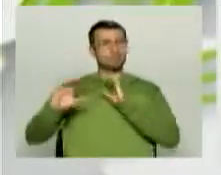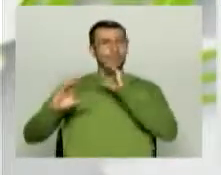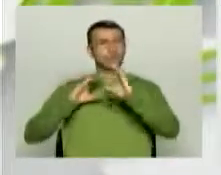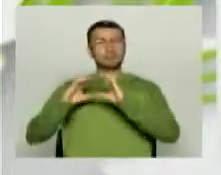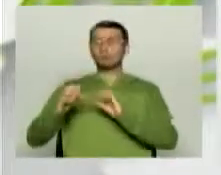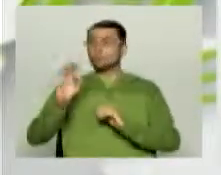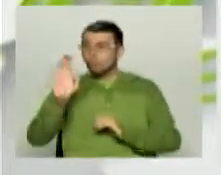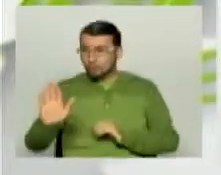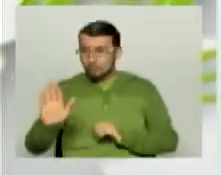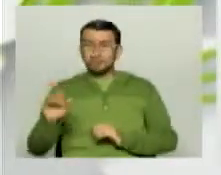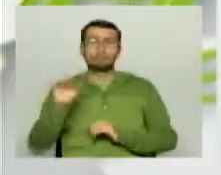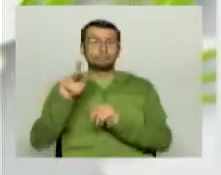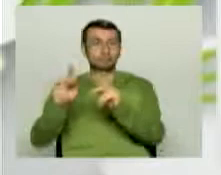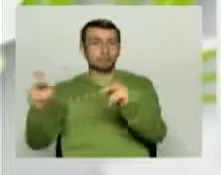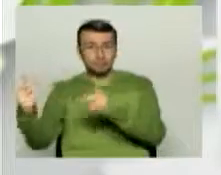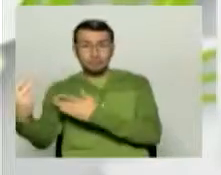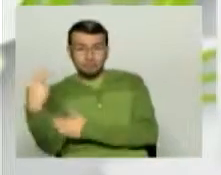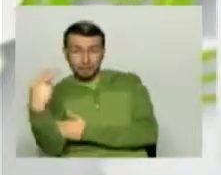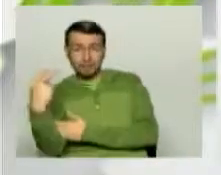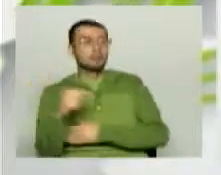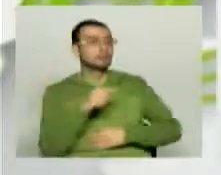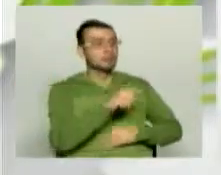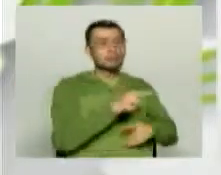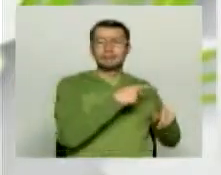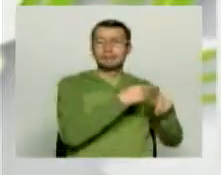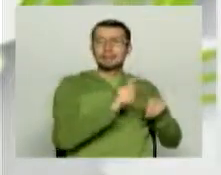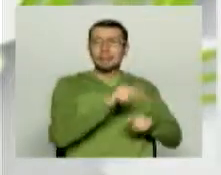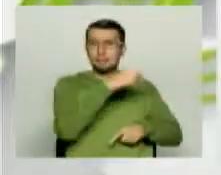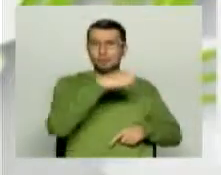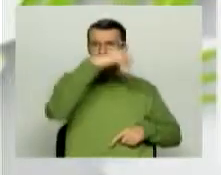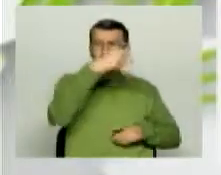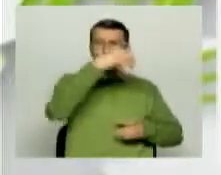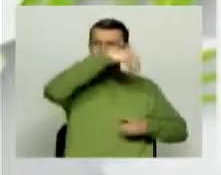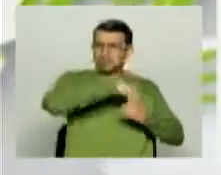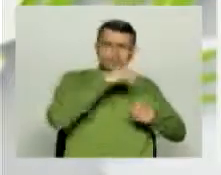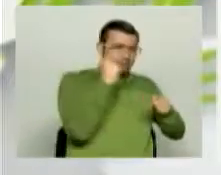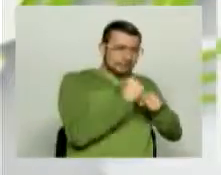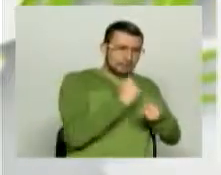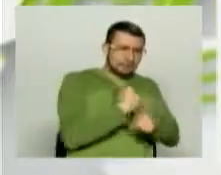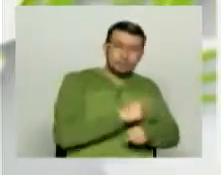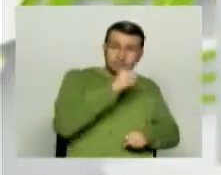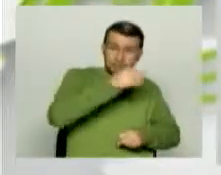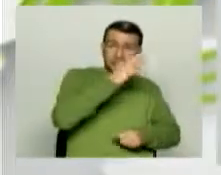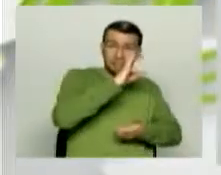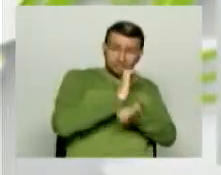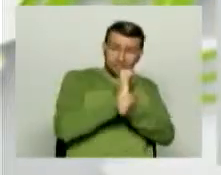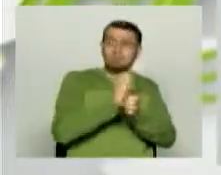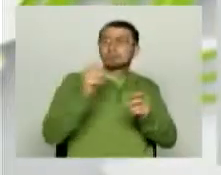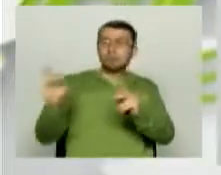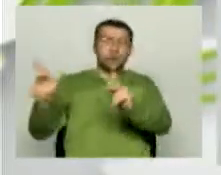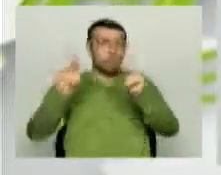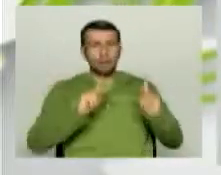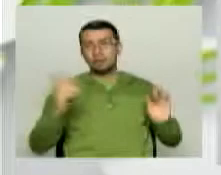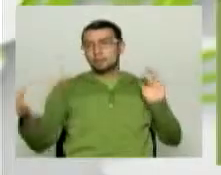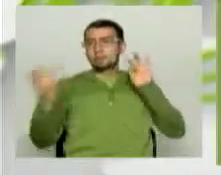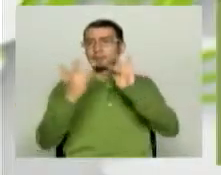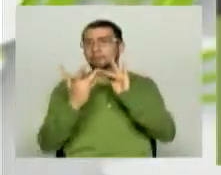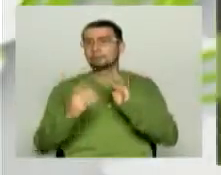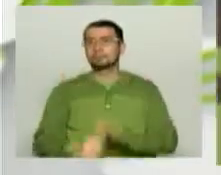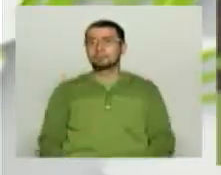entre ustedes, los televidentes, y los diferentes profesionales que tienen bajo su cargo la programación de Telecafé.